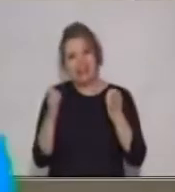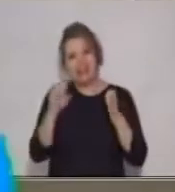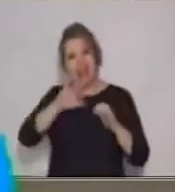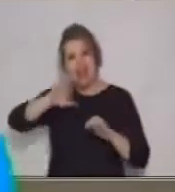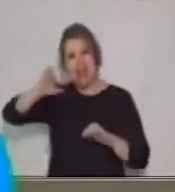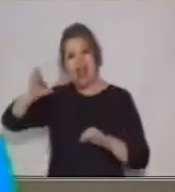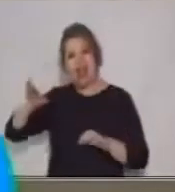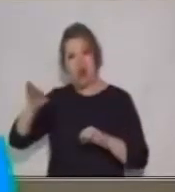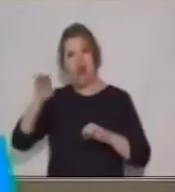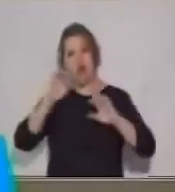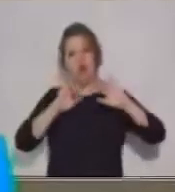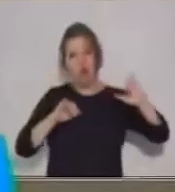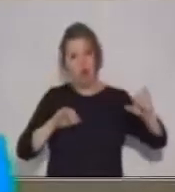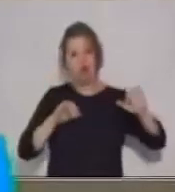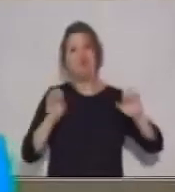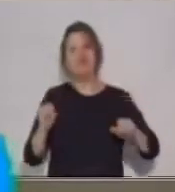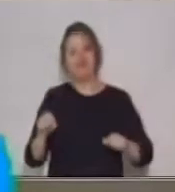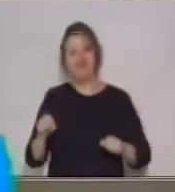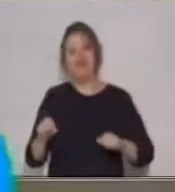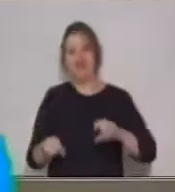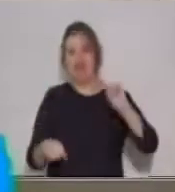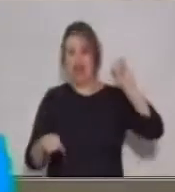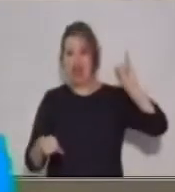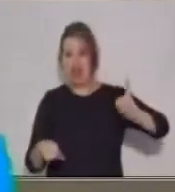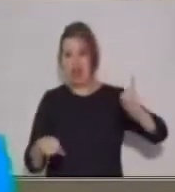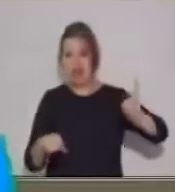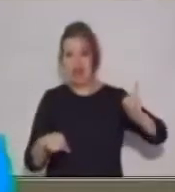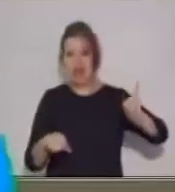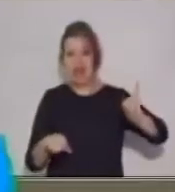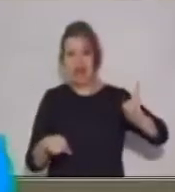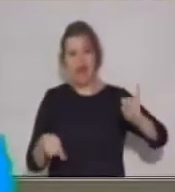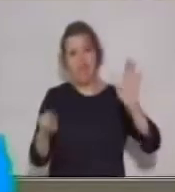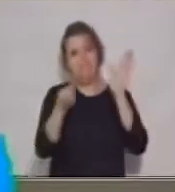izquierda, en menos 2, aquí va a estar el foco.